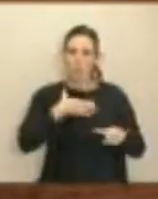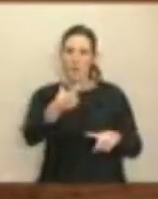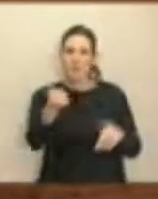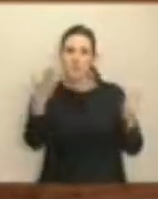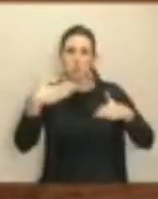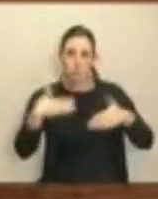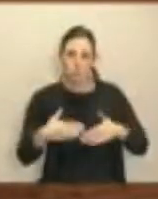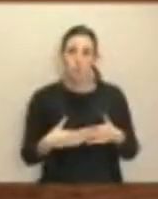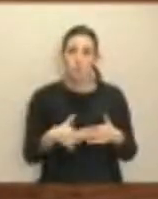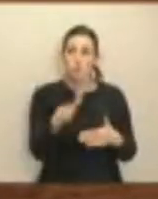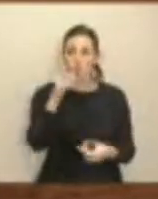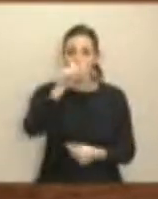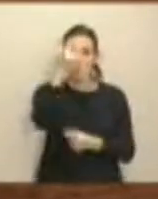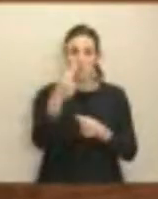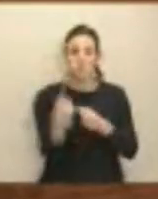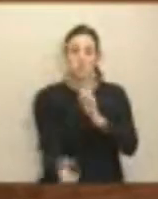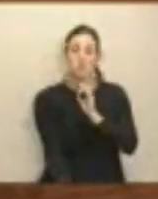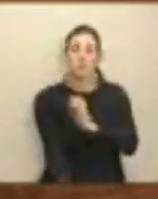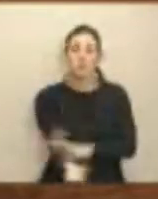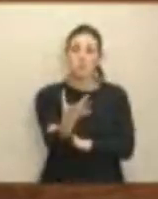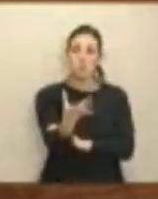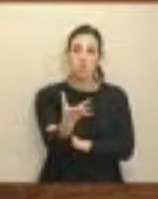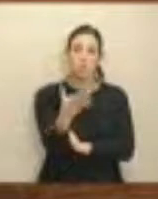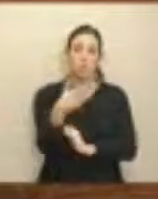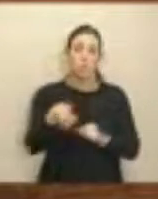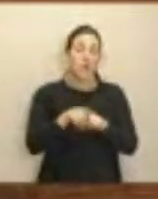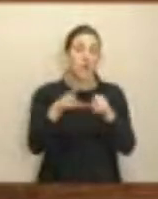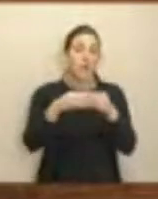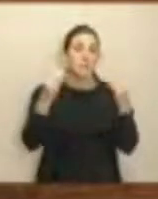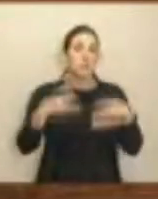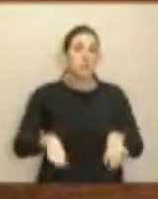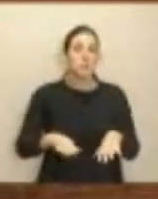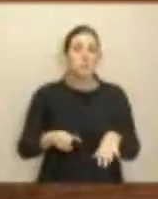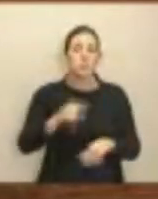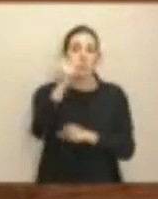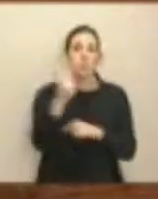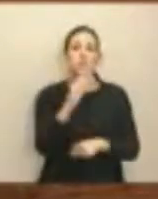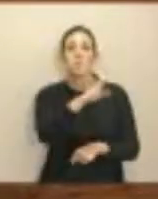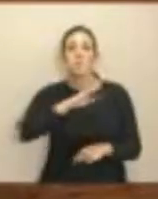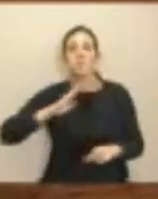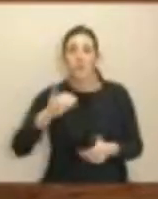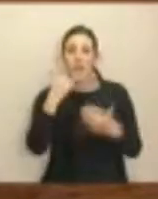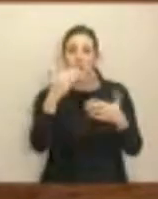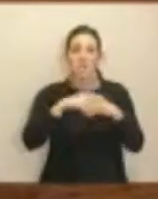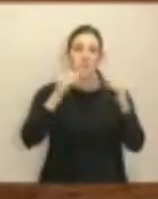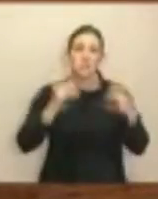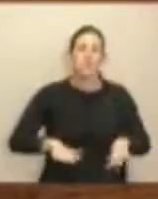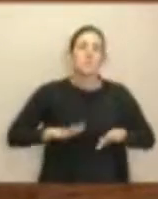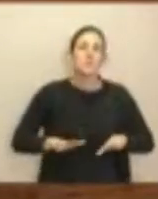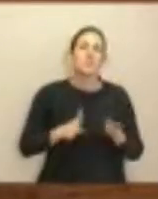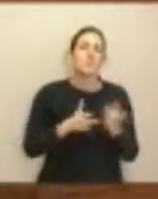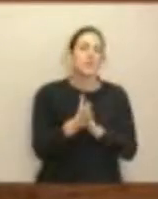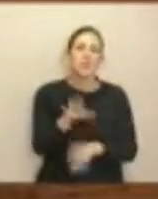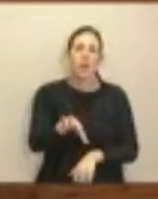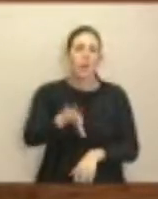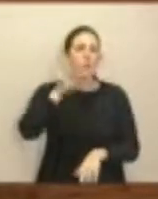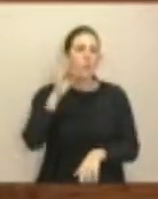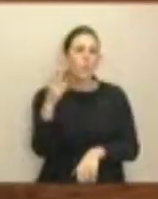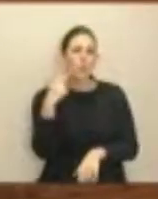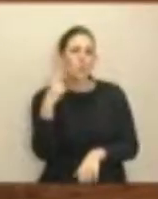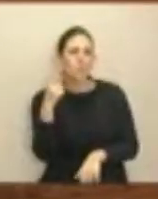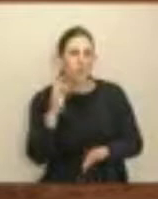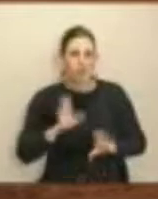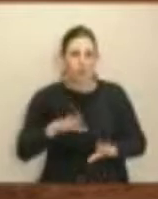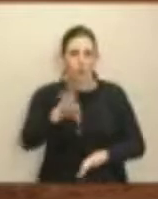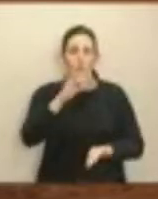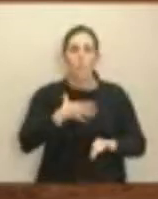Hubiese salido un presupuesto con una abstención del Partido Popular, pero hubiese sido una opción cobarde, como